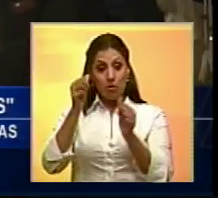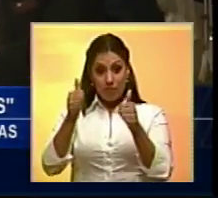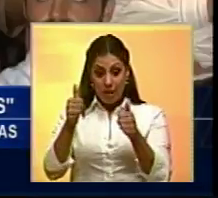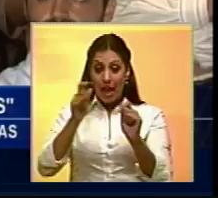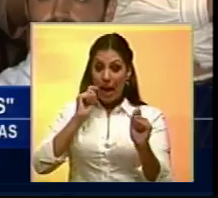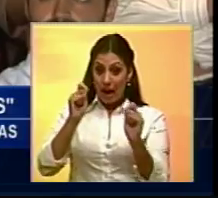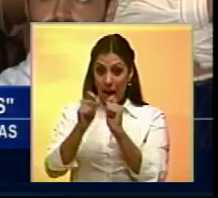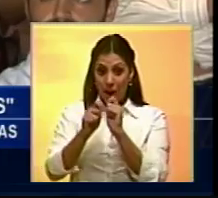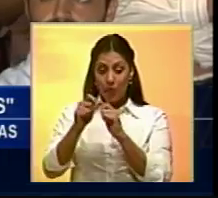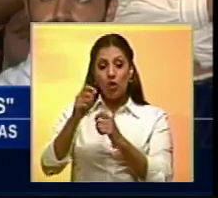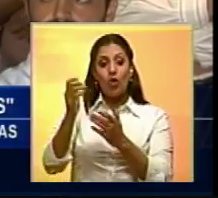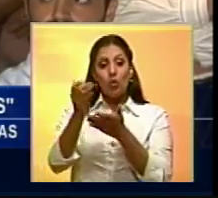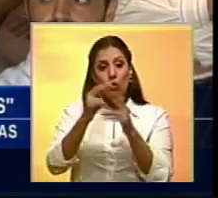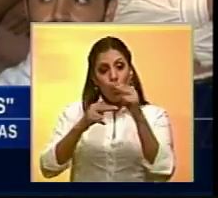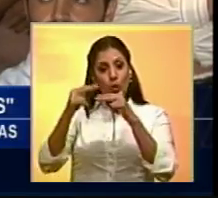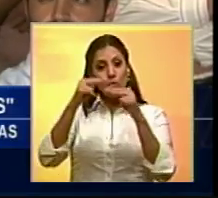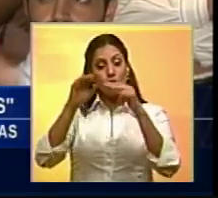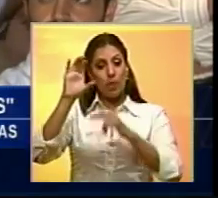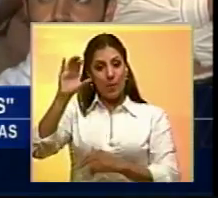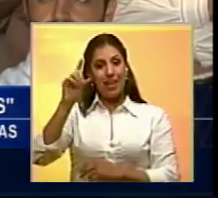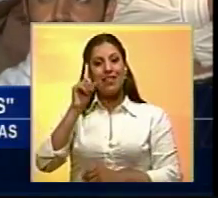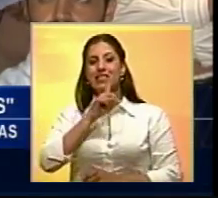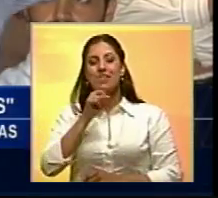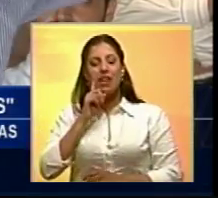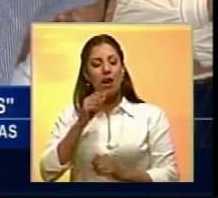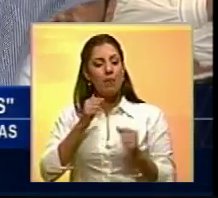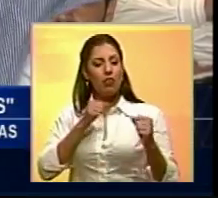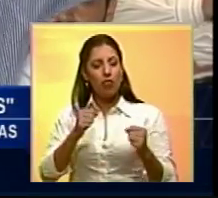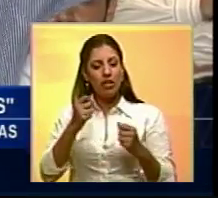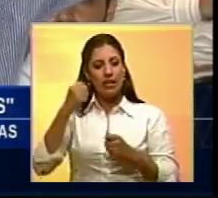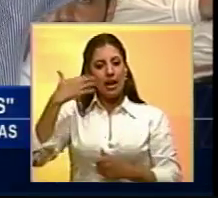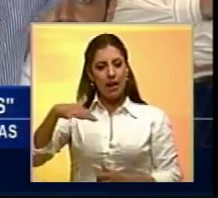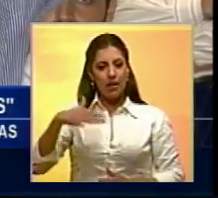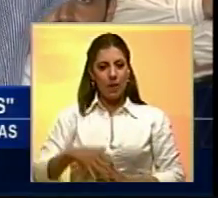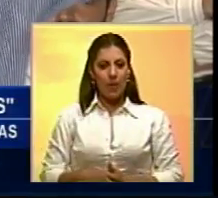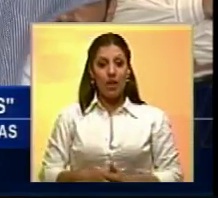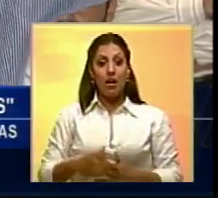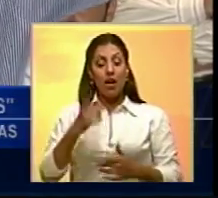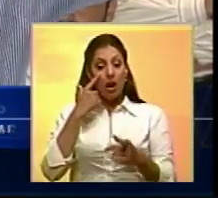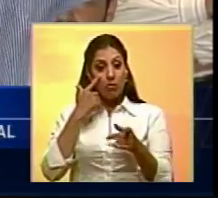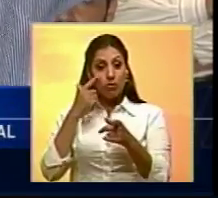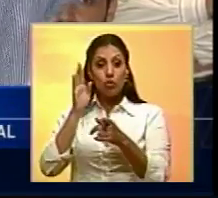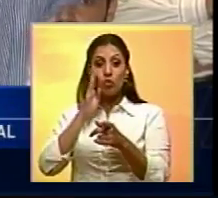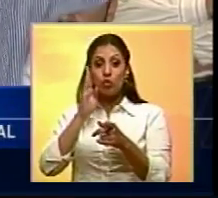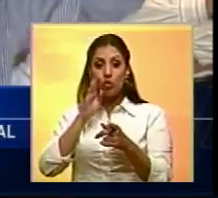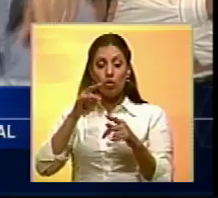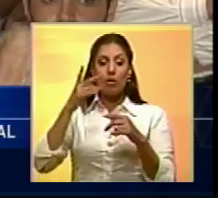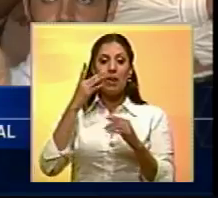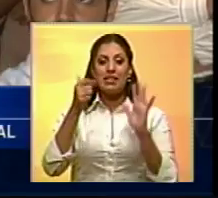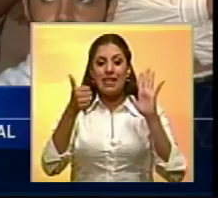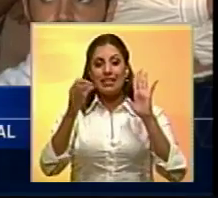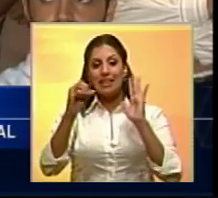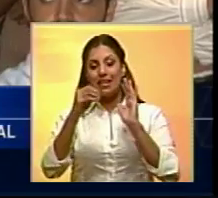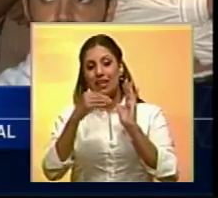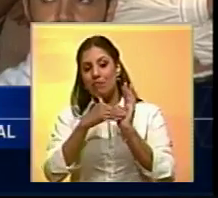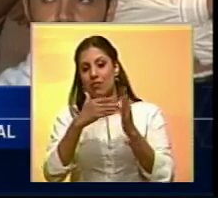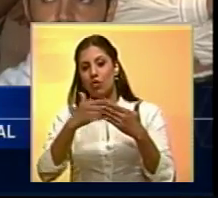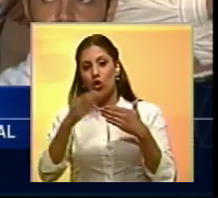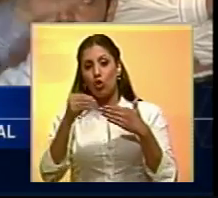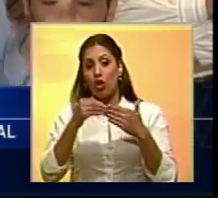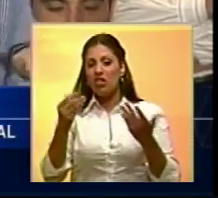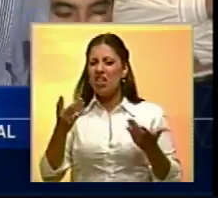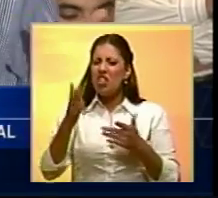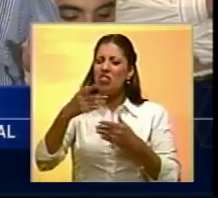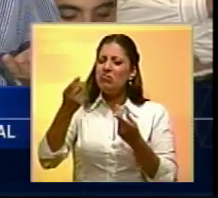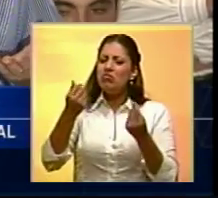un cambio, la reconstrucción de la nación será sumamente costosa. A ojo de buen cubero, unos 60.000 millones de dólares.